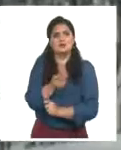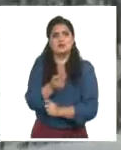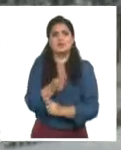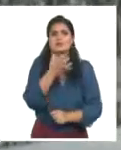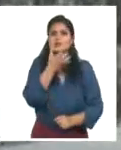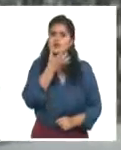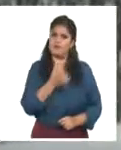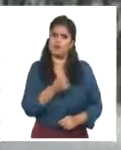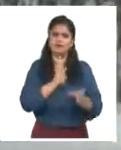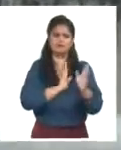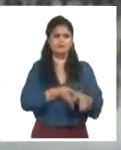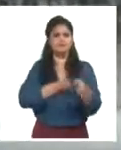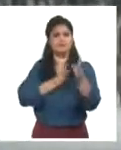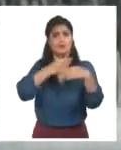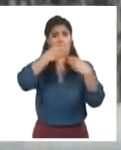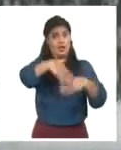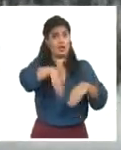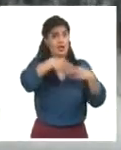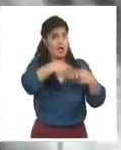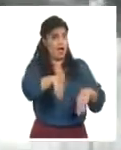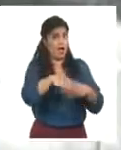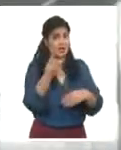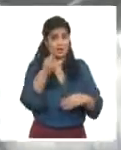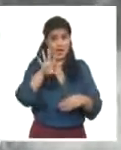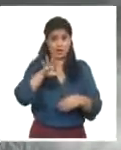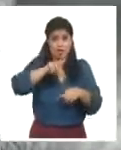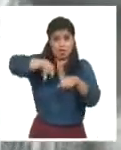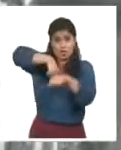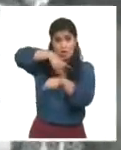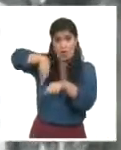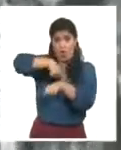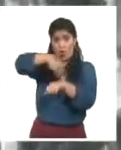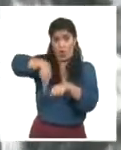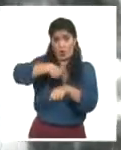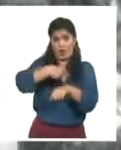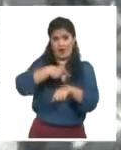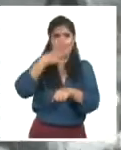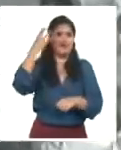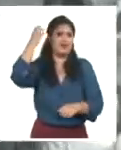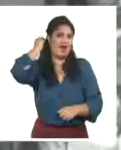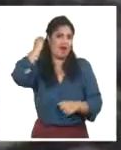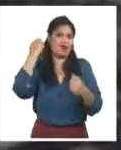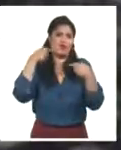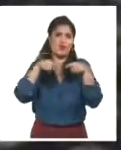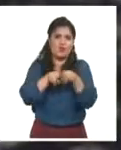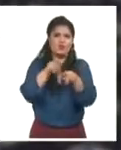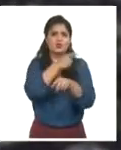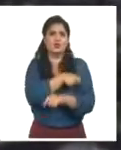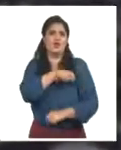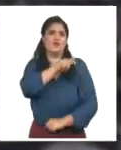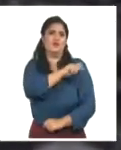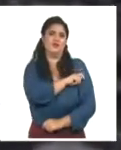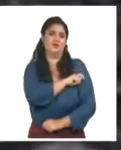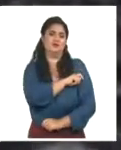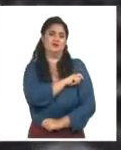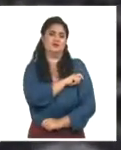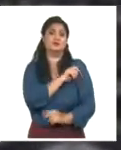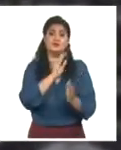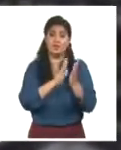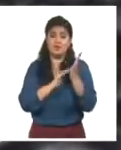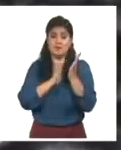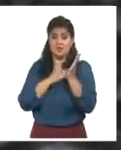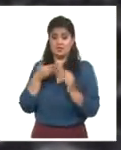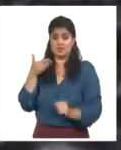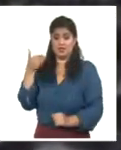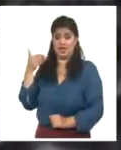horas de desfile acercaron ese día aún más a Raúl y al pueblo. Él sumó a la marcha al que pocos meses atrás